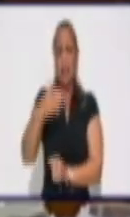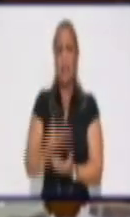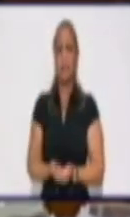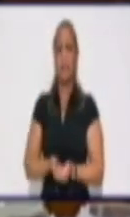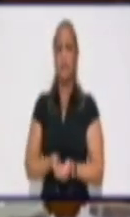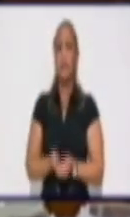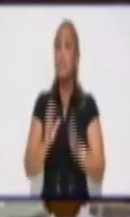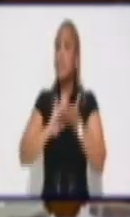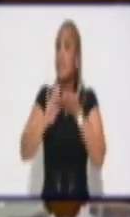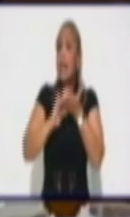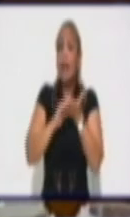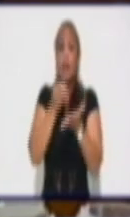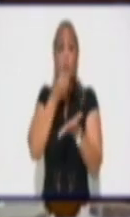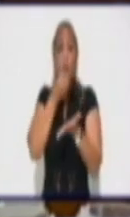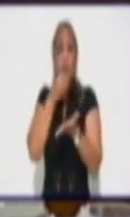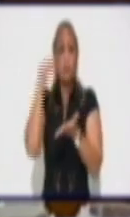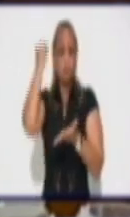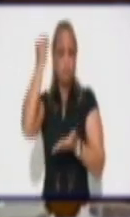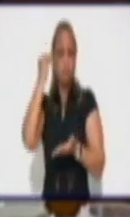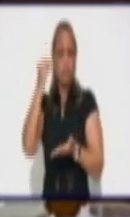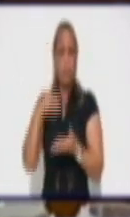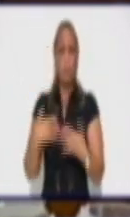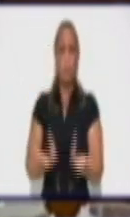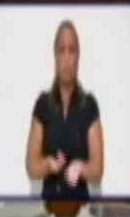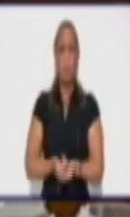y nadie puede creer que